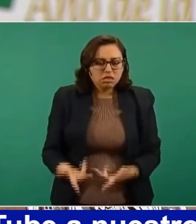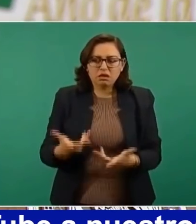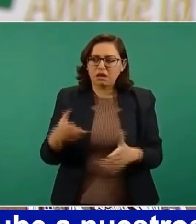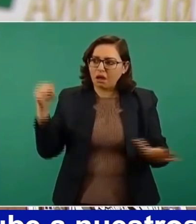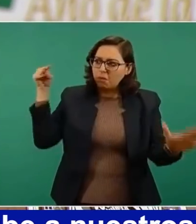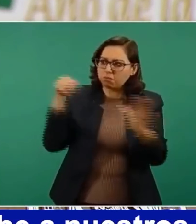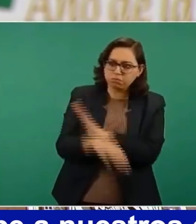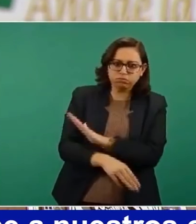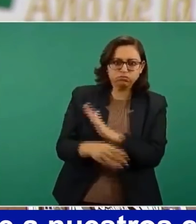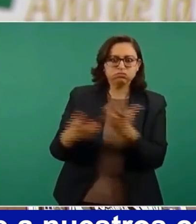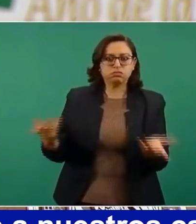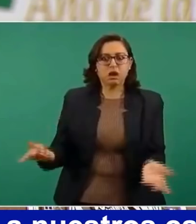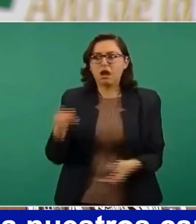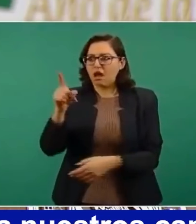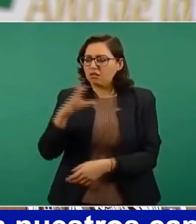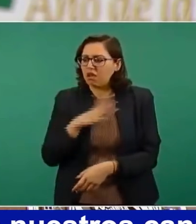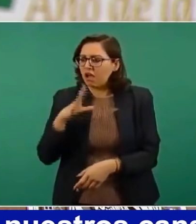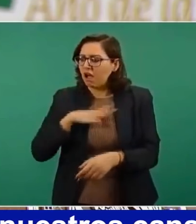y con los patos,